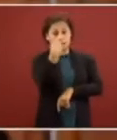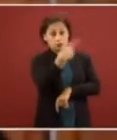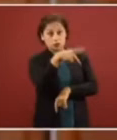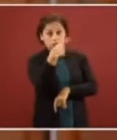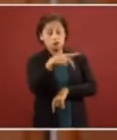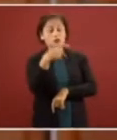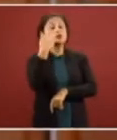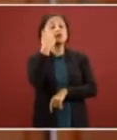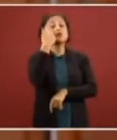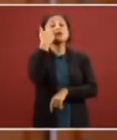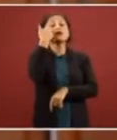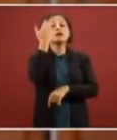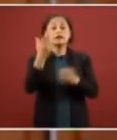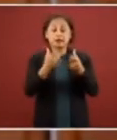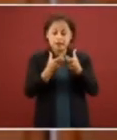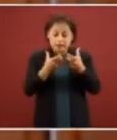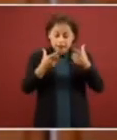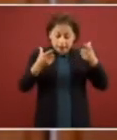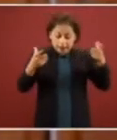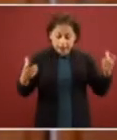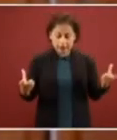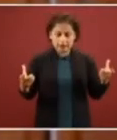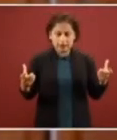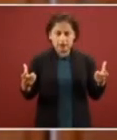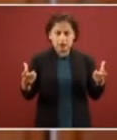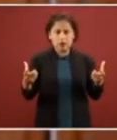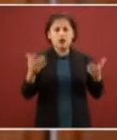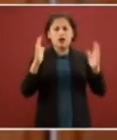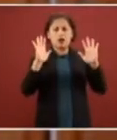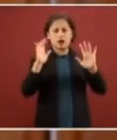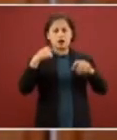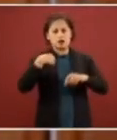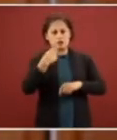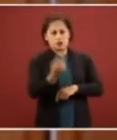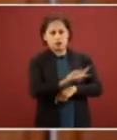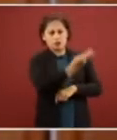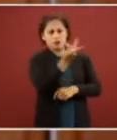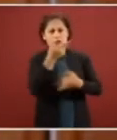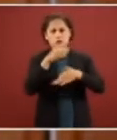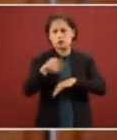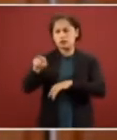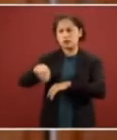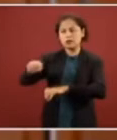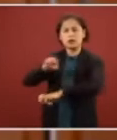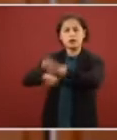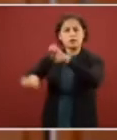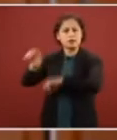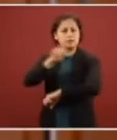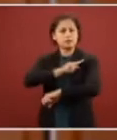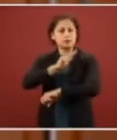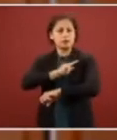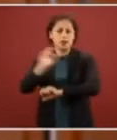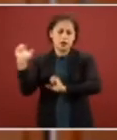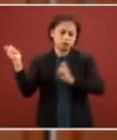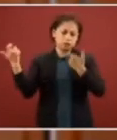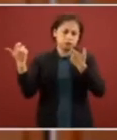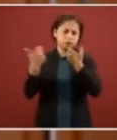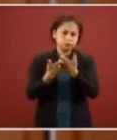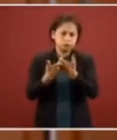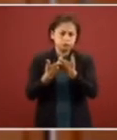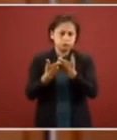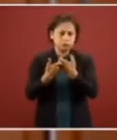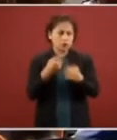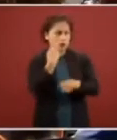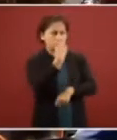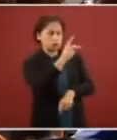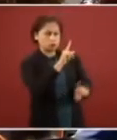comparte esta visión y estimula que la iniciativa privada que está haciendo muchas inversiones en este país tenga este mismo objetivo que su gobierno